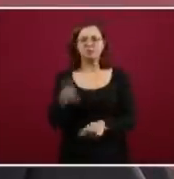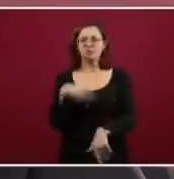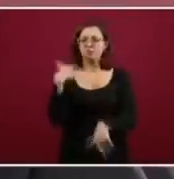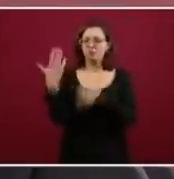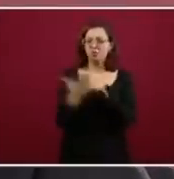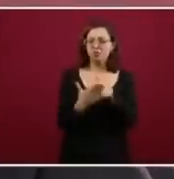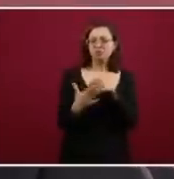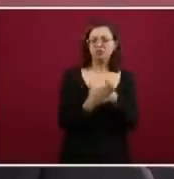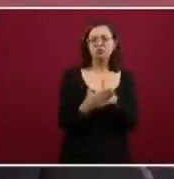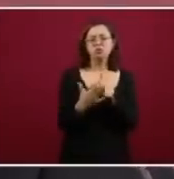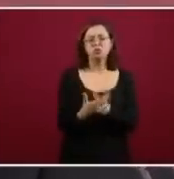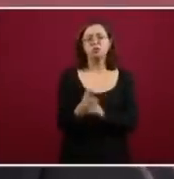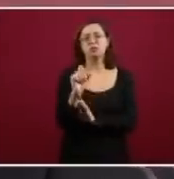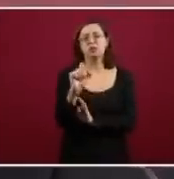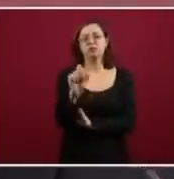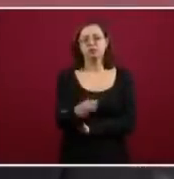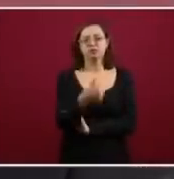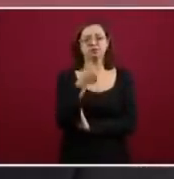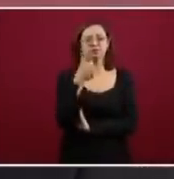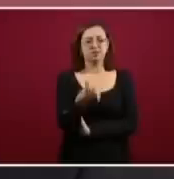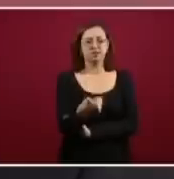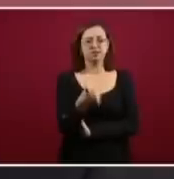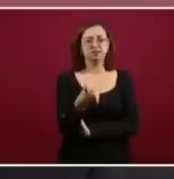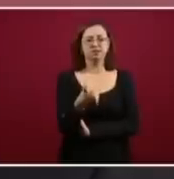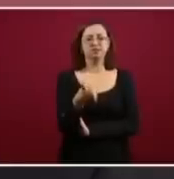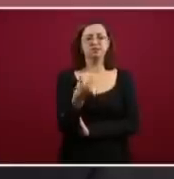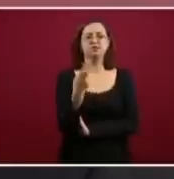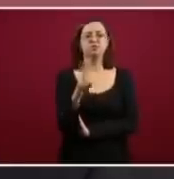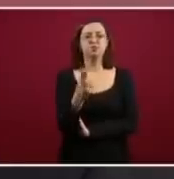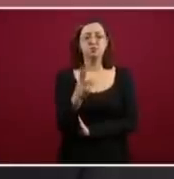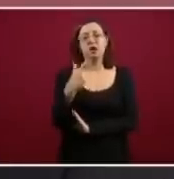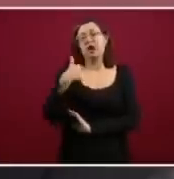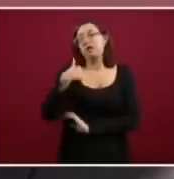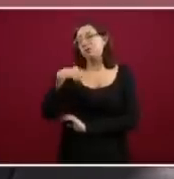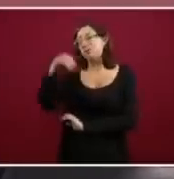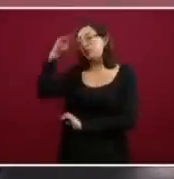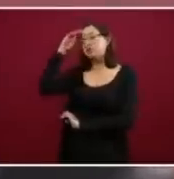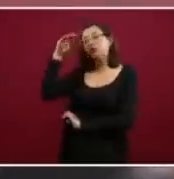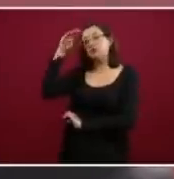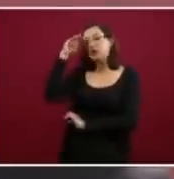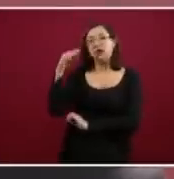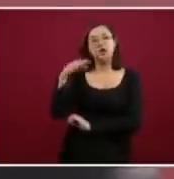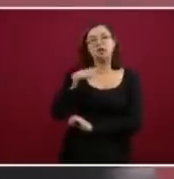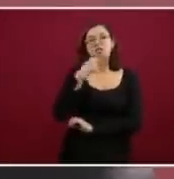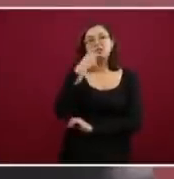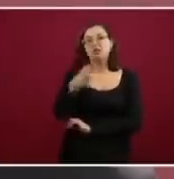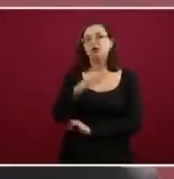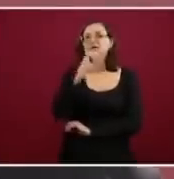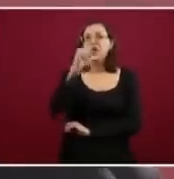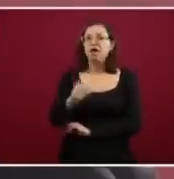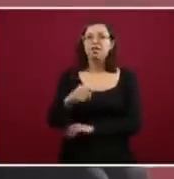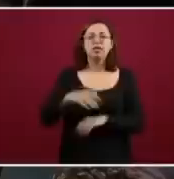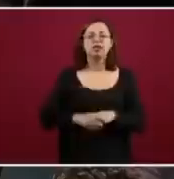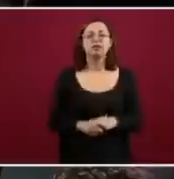26 bien yo pensando que que no lo sabían